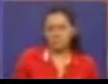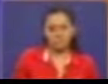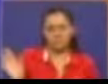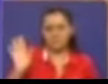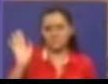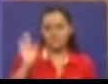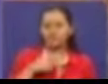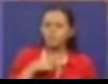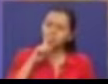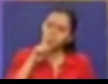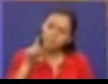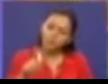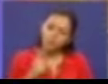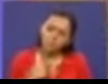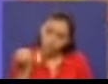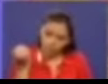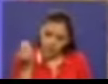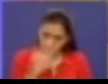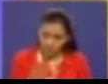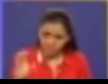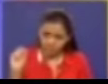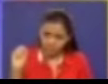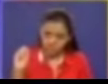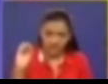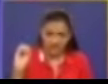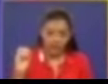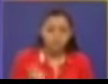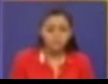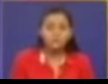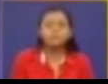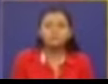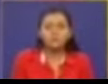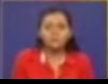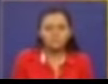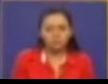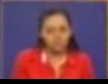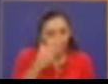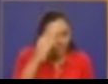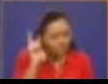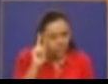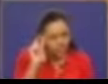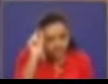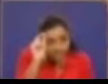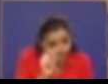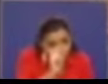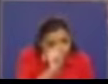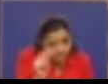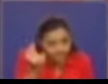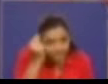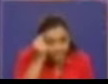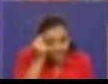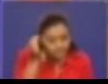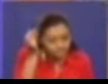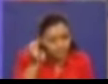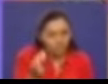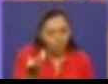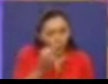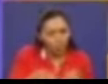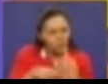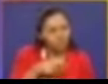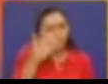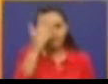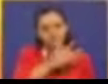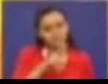¿a qué jubilado se le ha reducido un centavo su pensión? Prohibido olvidar, para que esta gente no nos vuelva a